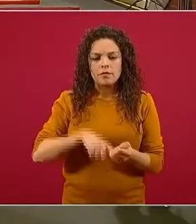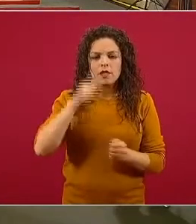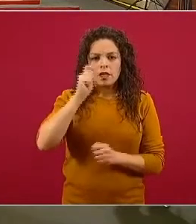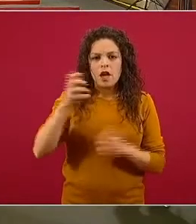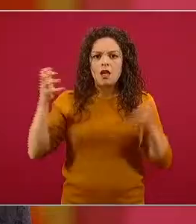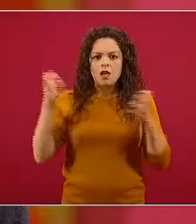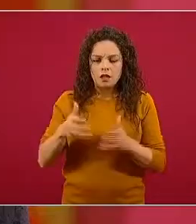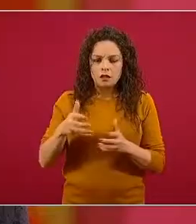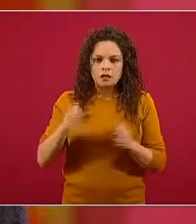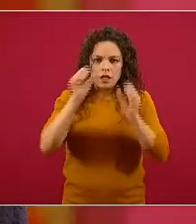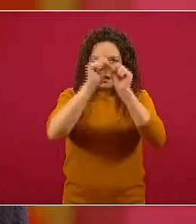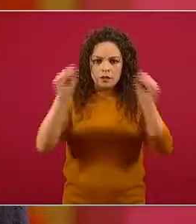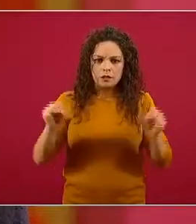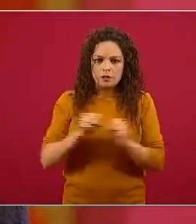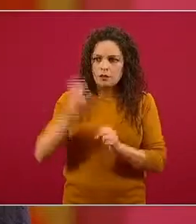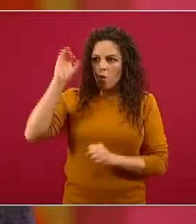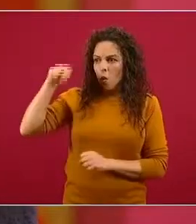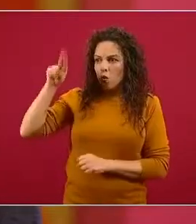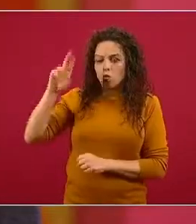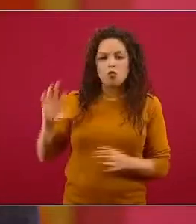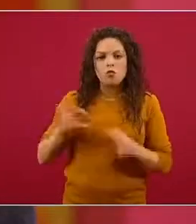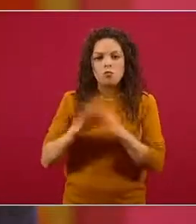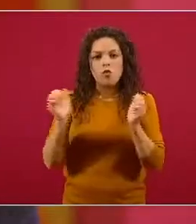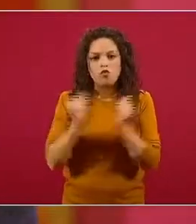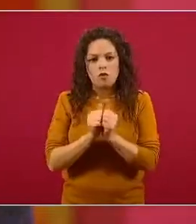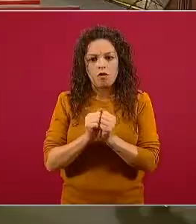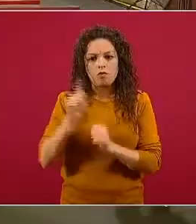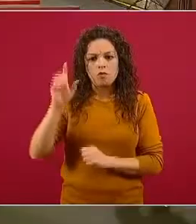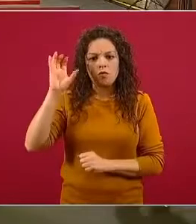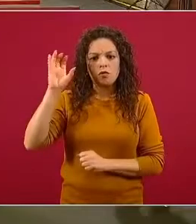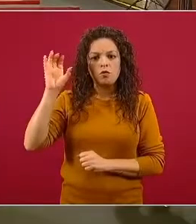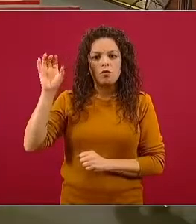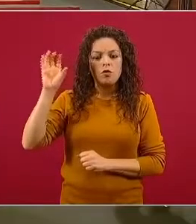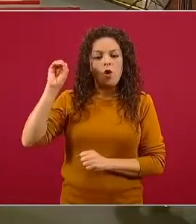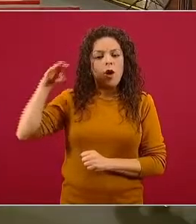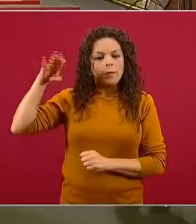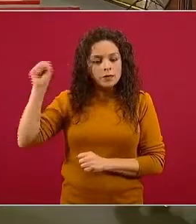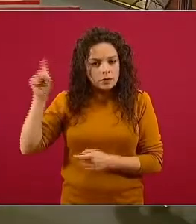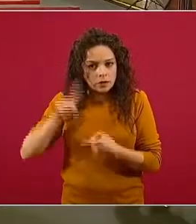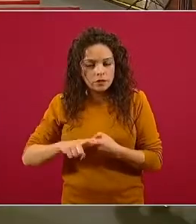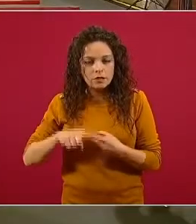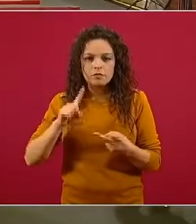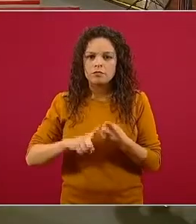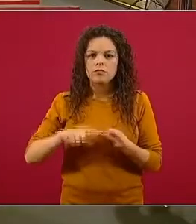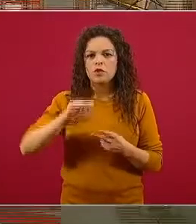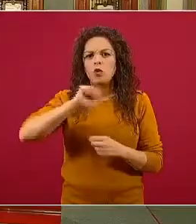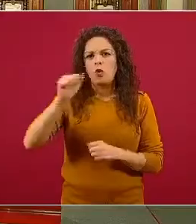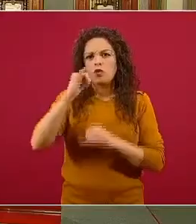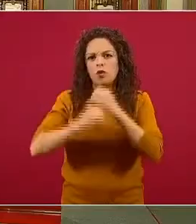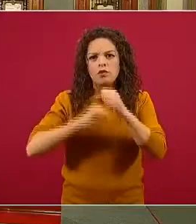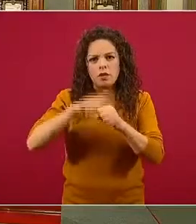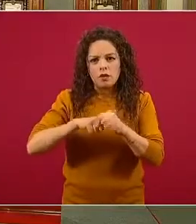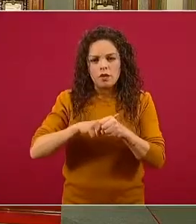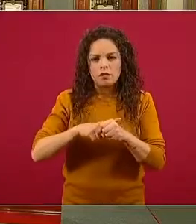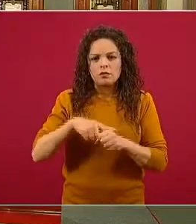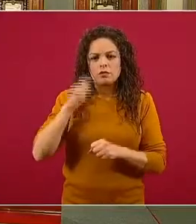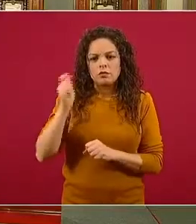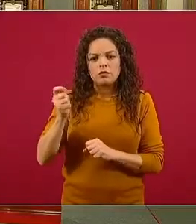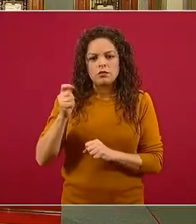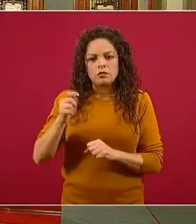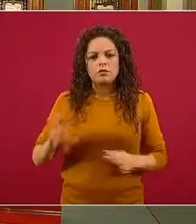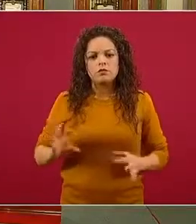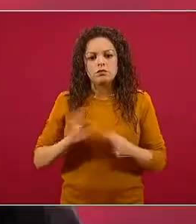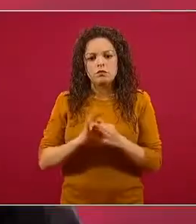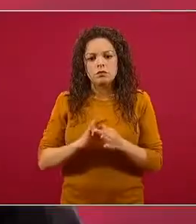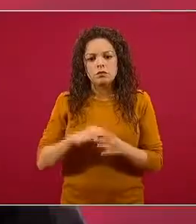través de la Organización Mundial de la Salud, con la colaboración de algunas fundaciones internacionales como la Alianza Global para